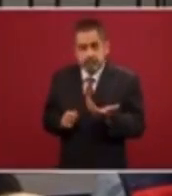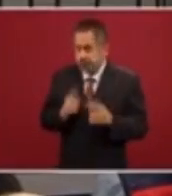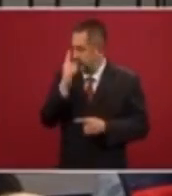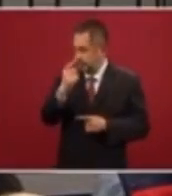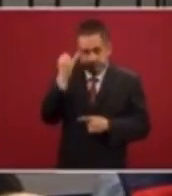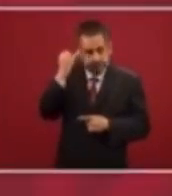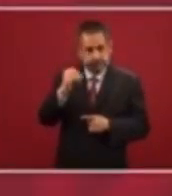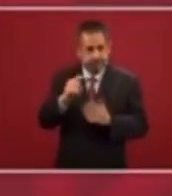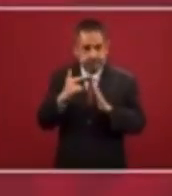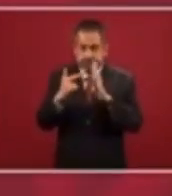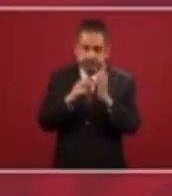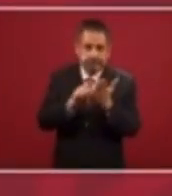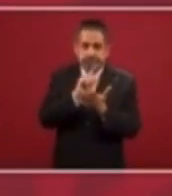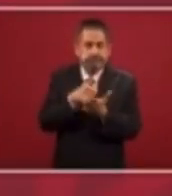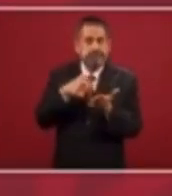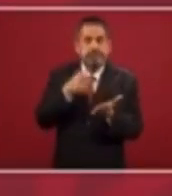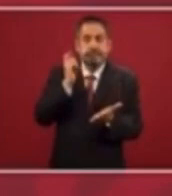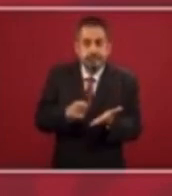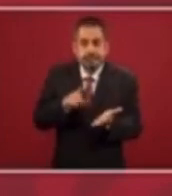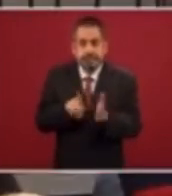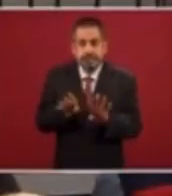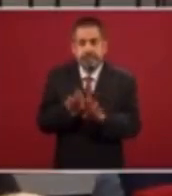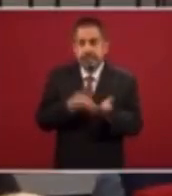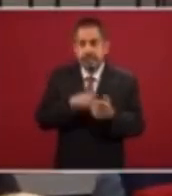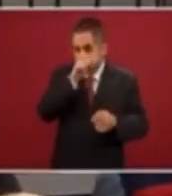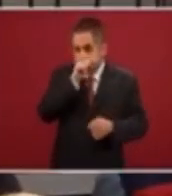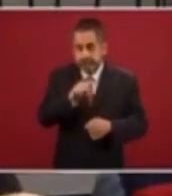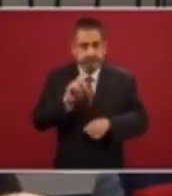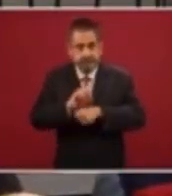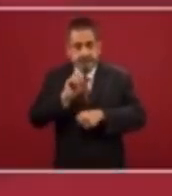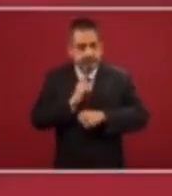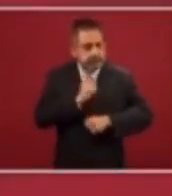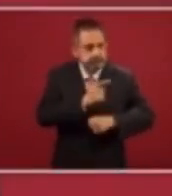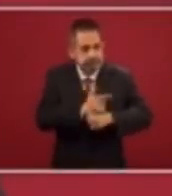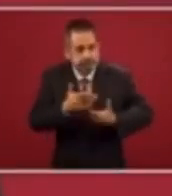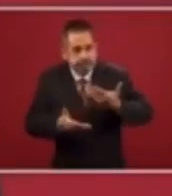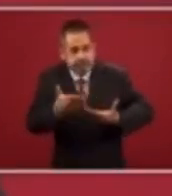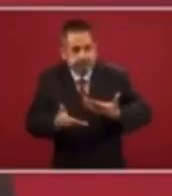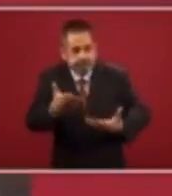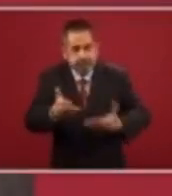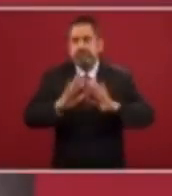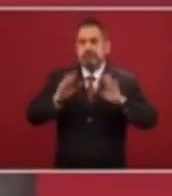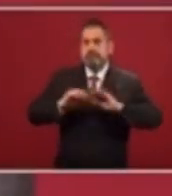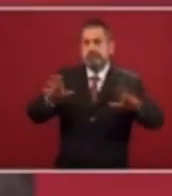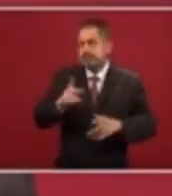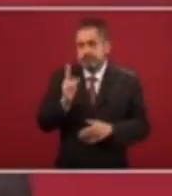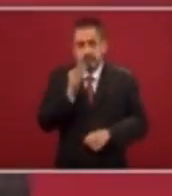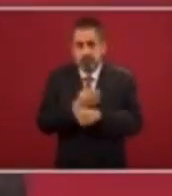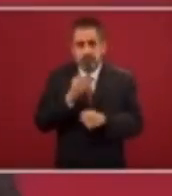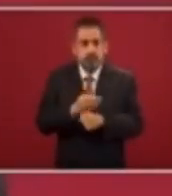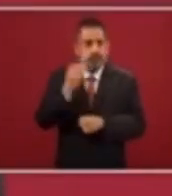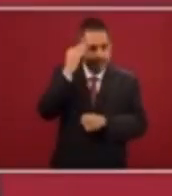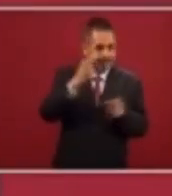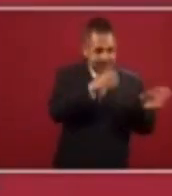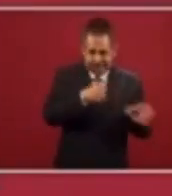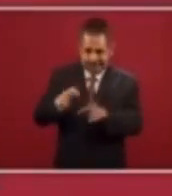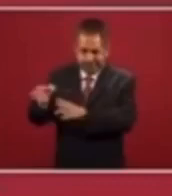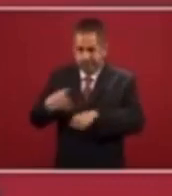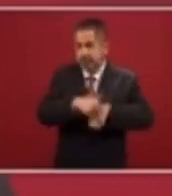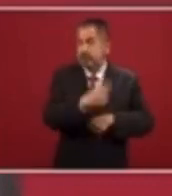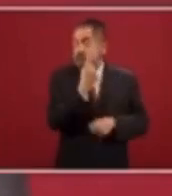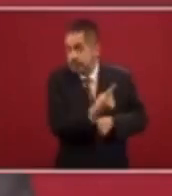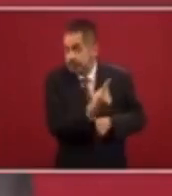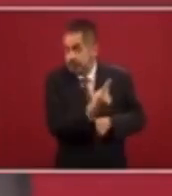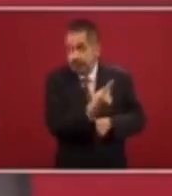principio general, las reglas específicas, por supuesto, se van identificando día con día de acuerdo a la situación, es que ahorita estamos en la fase 1, en el escenario